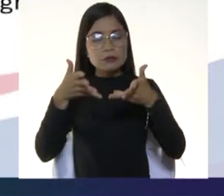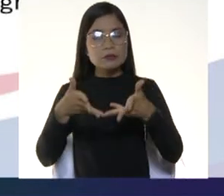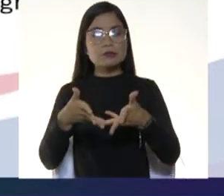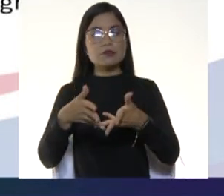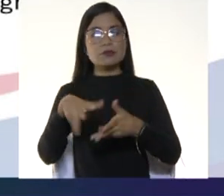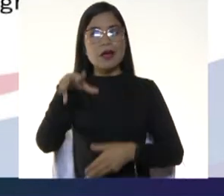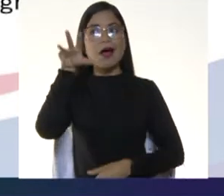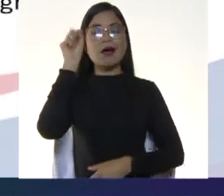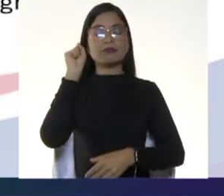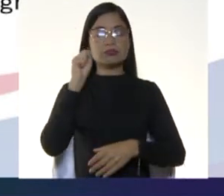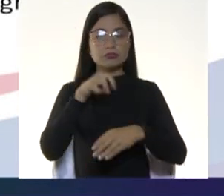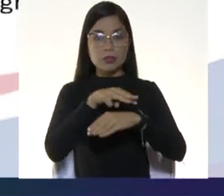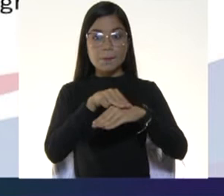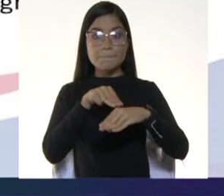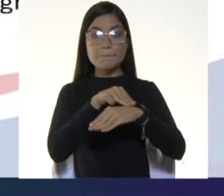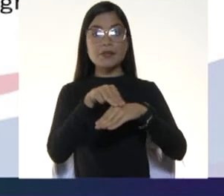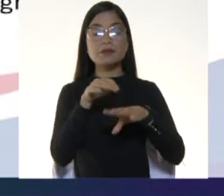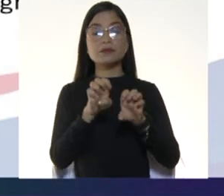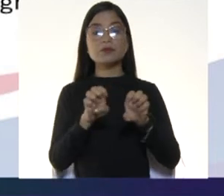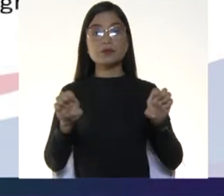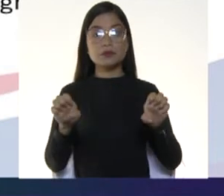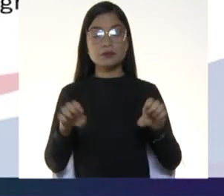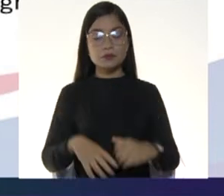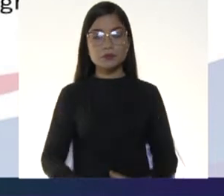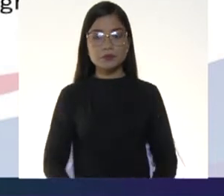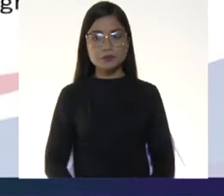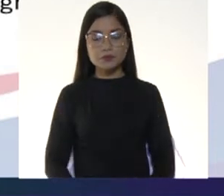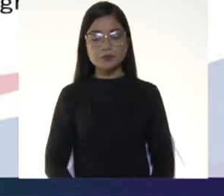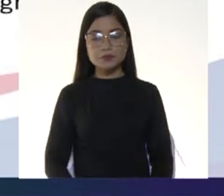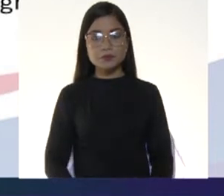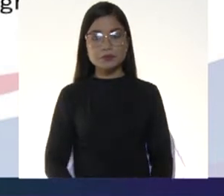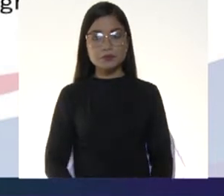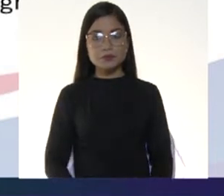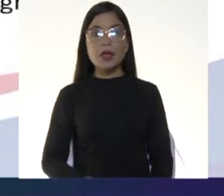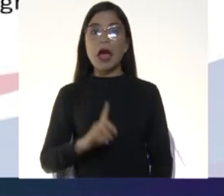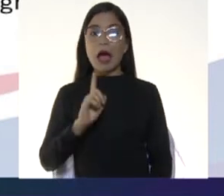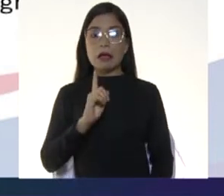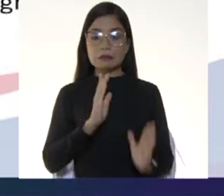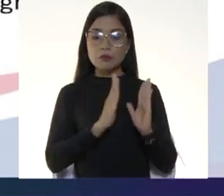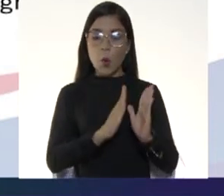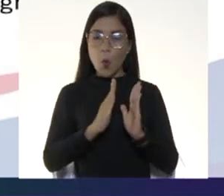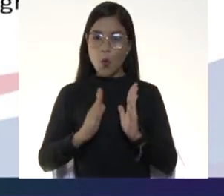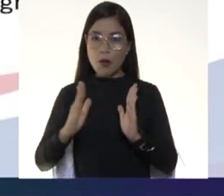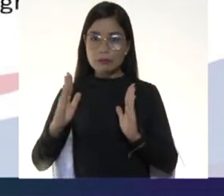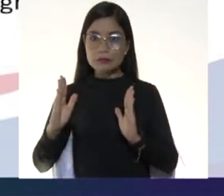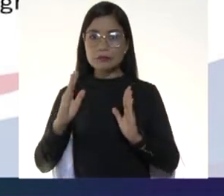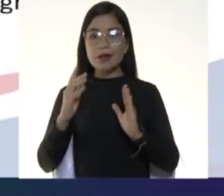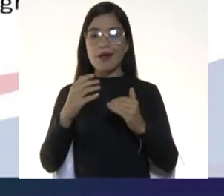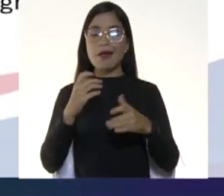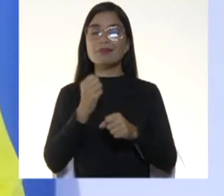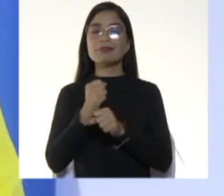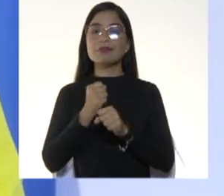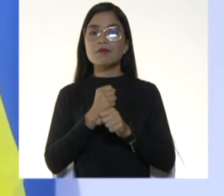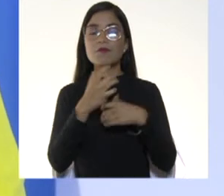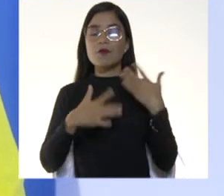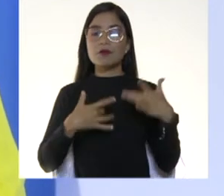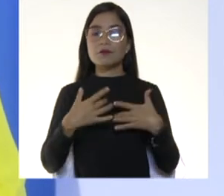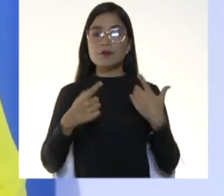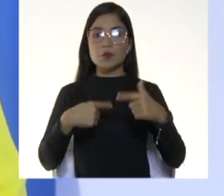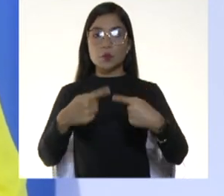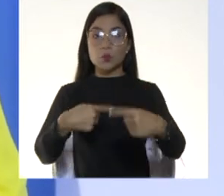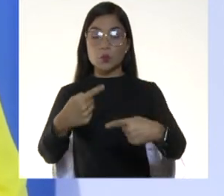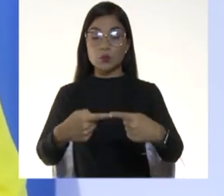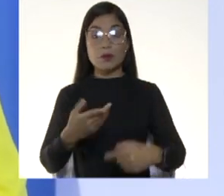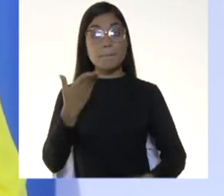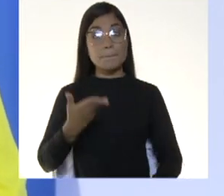por el ente rector y a partir de allí, entonces, organizar la dinámica diaria. Es importante que anticipe